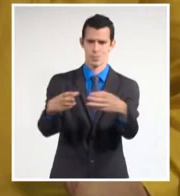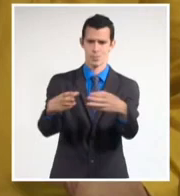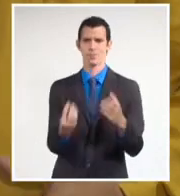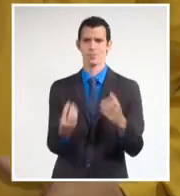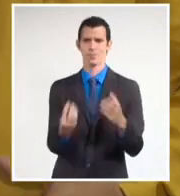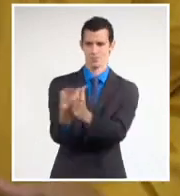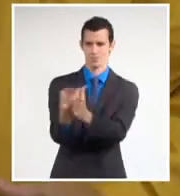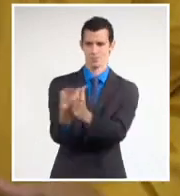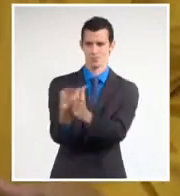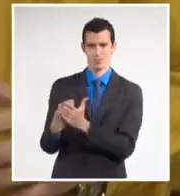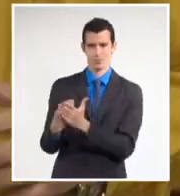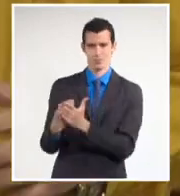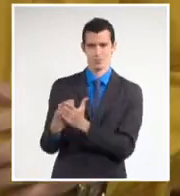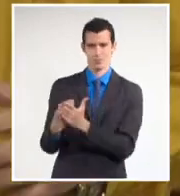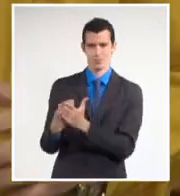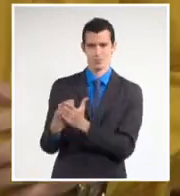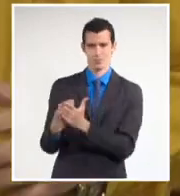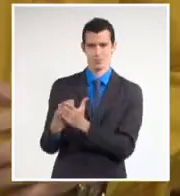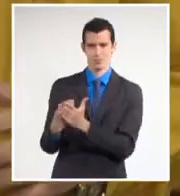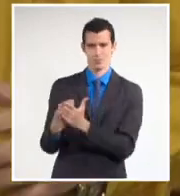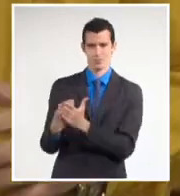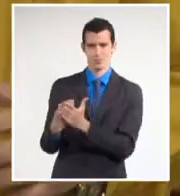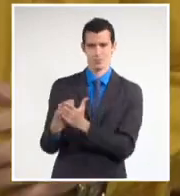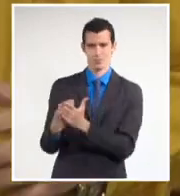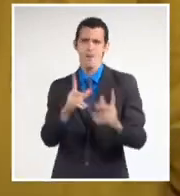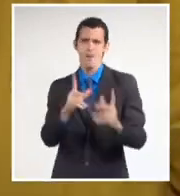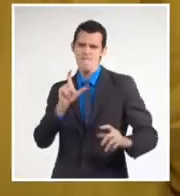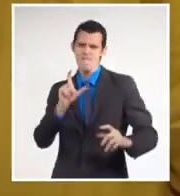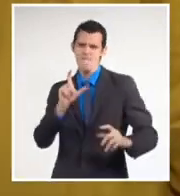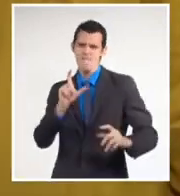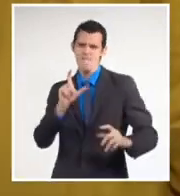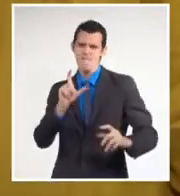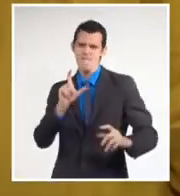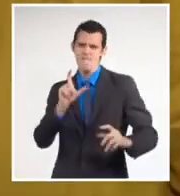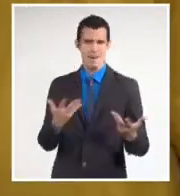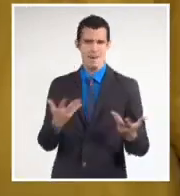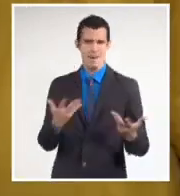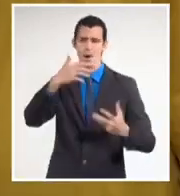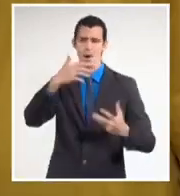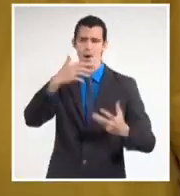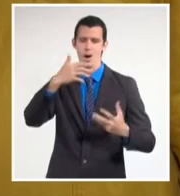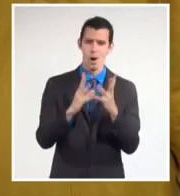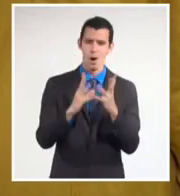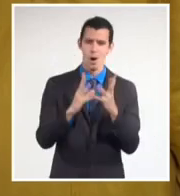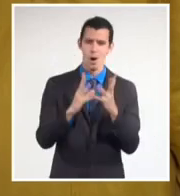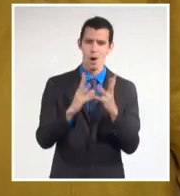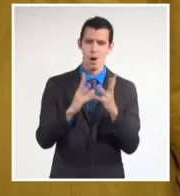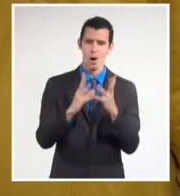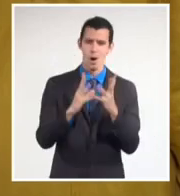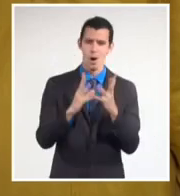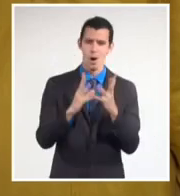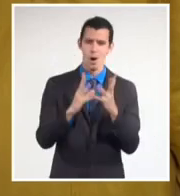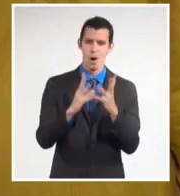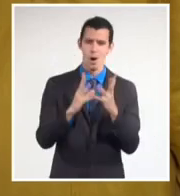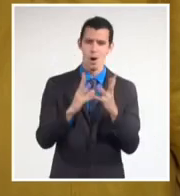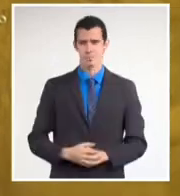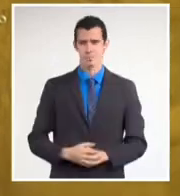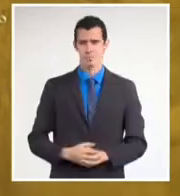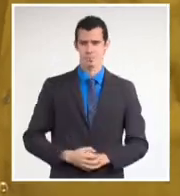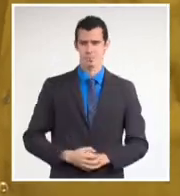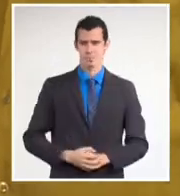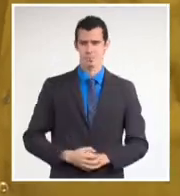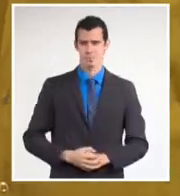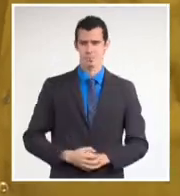resultados finales de su producción también van a estimular el incremento productivo. Muchísimas gracias, viceprimer ministro, por sus declaraciones.